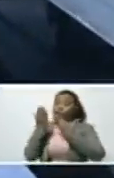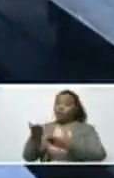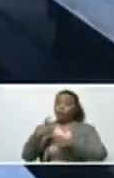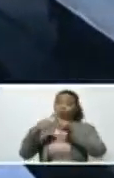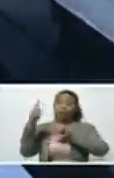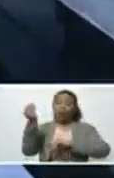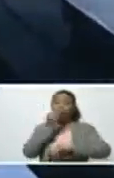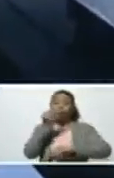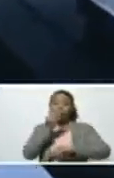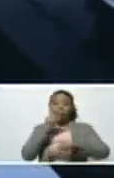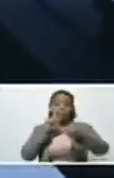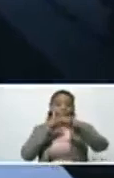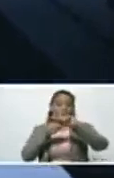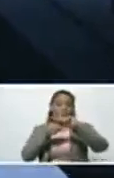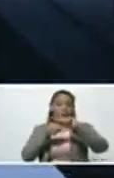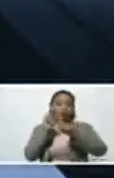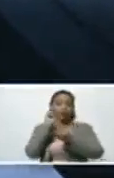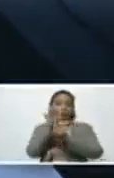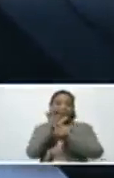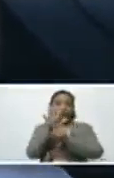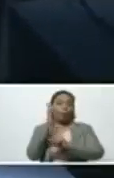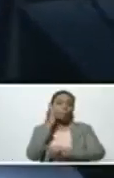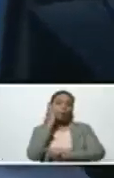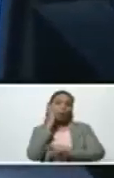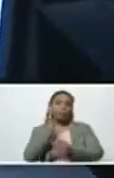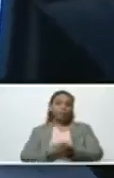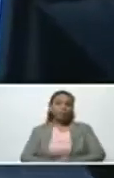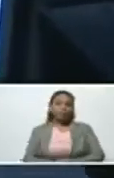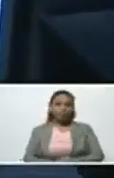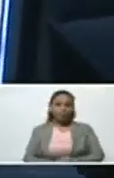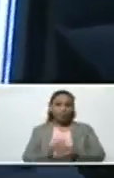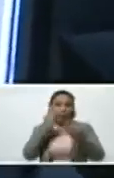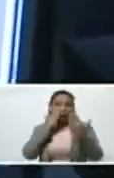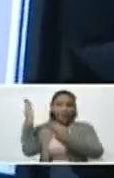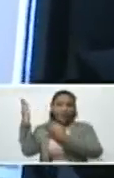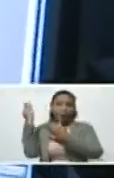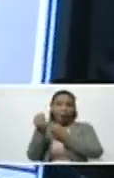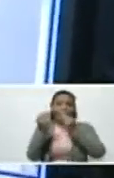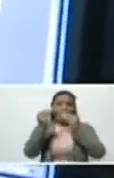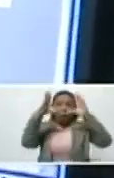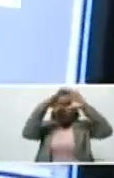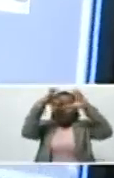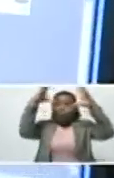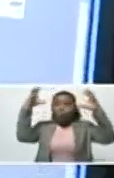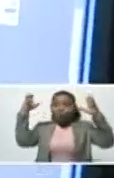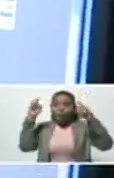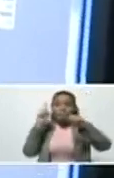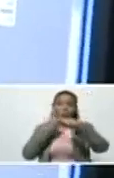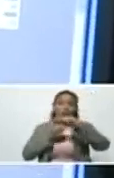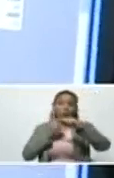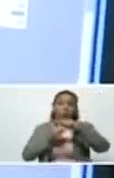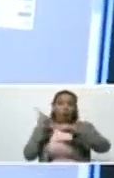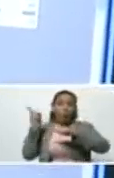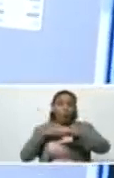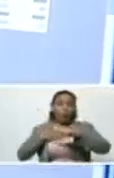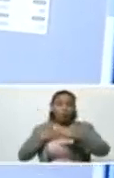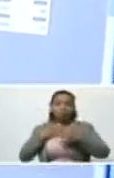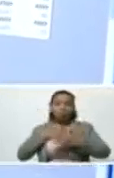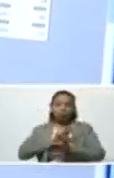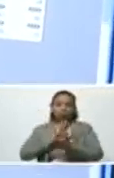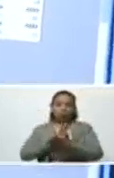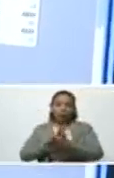que las identifica como células madre, uh-huh. y se ve aquí la nubecita arriba que es positivo, y así podemos ir tranquilamente a